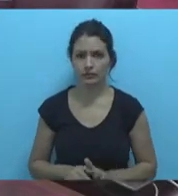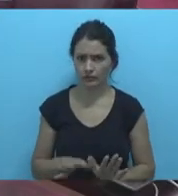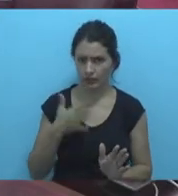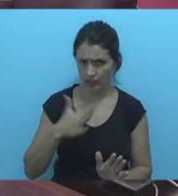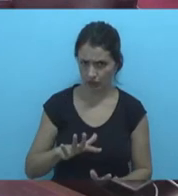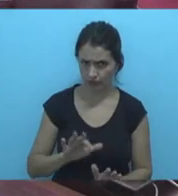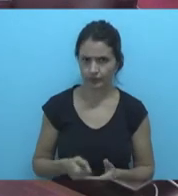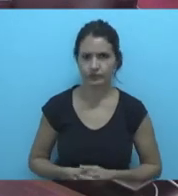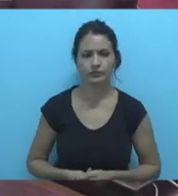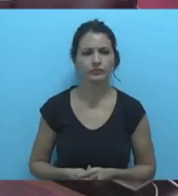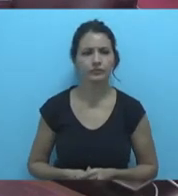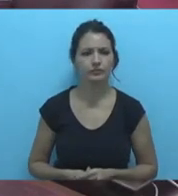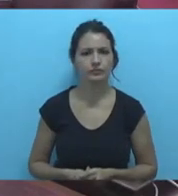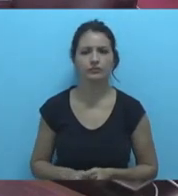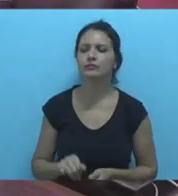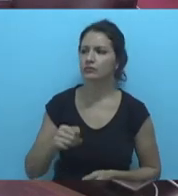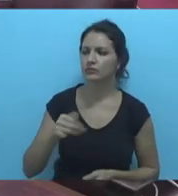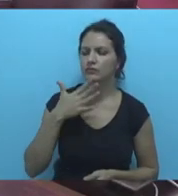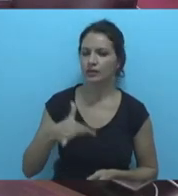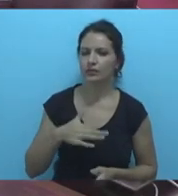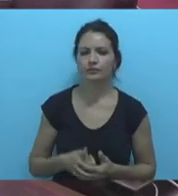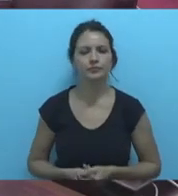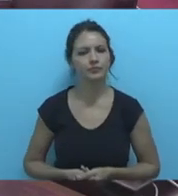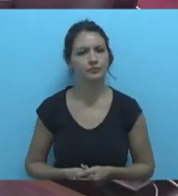¿Quedó claro? Sí, sí, está claro.